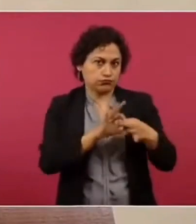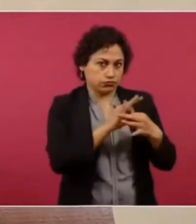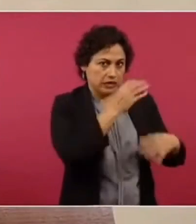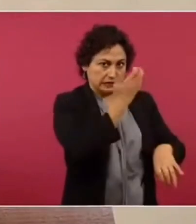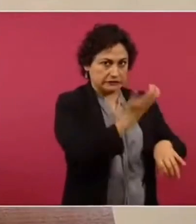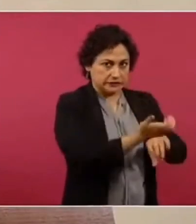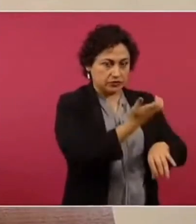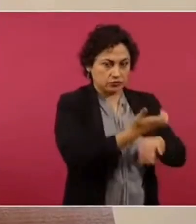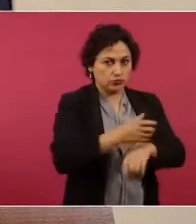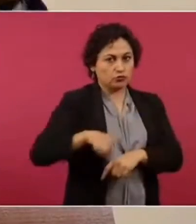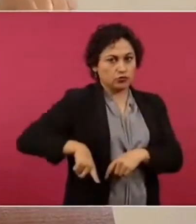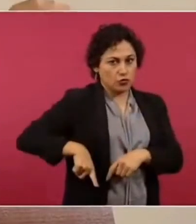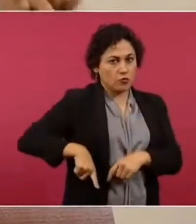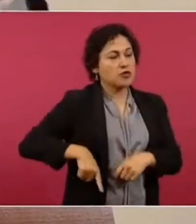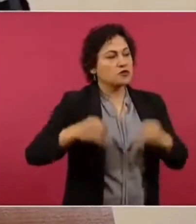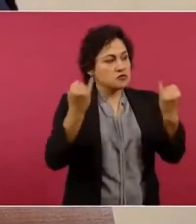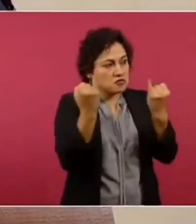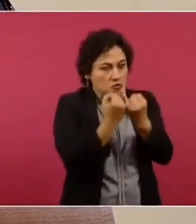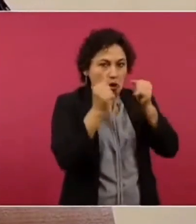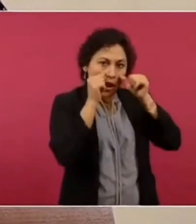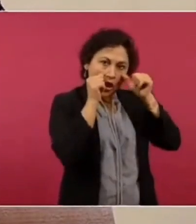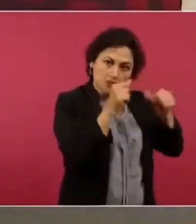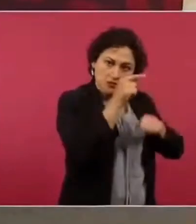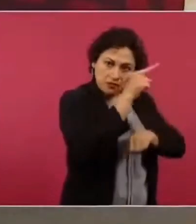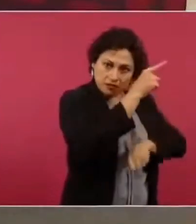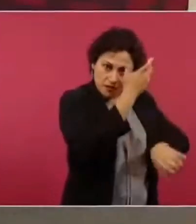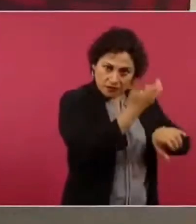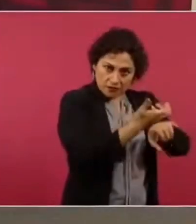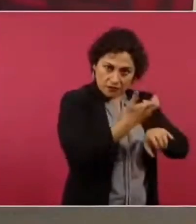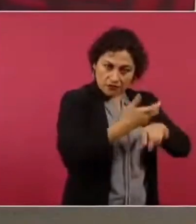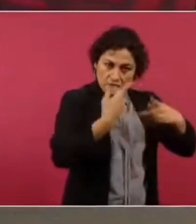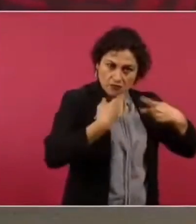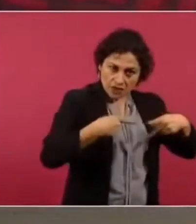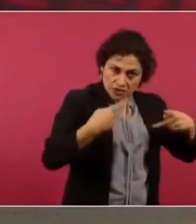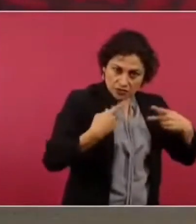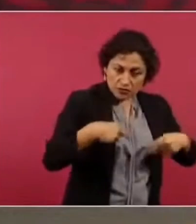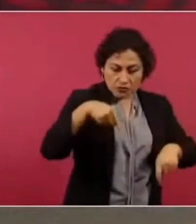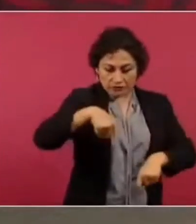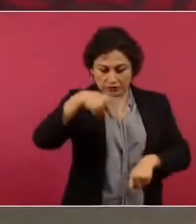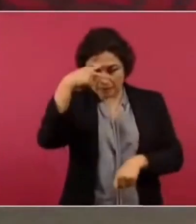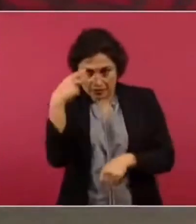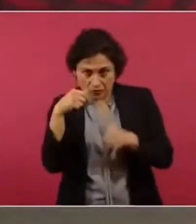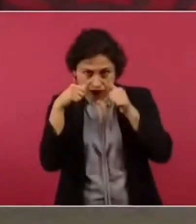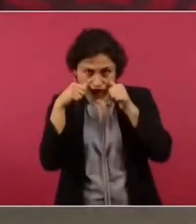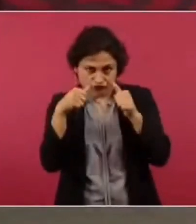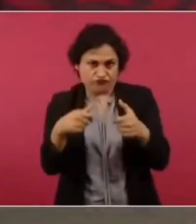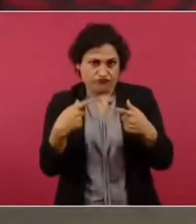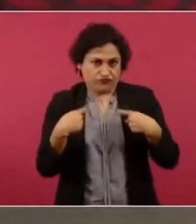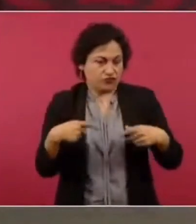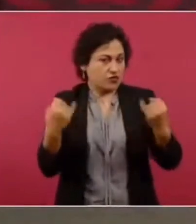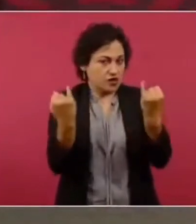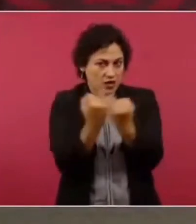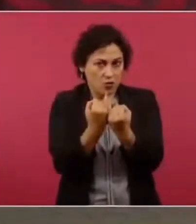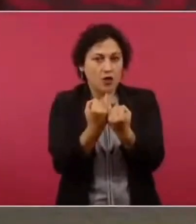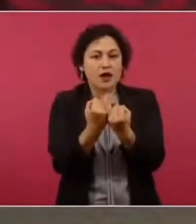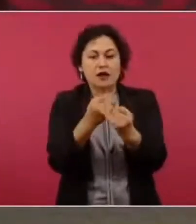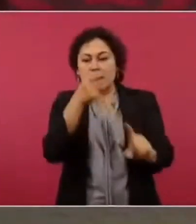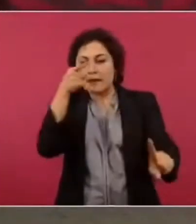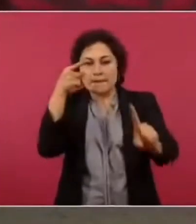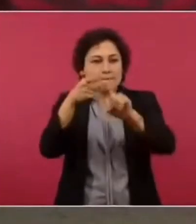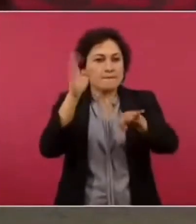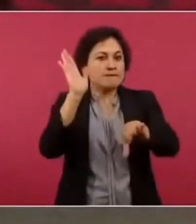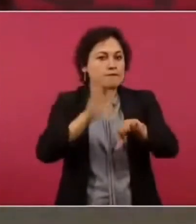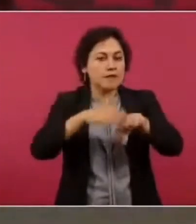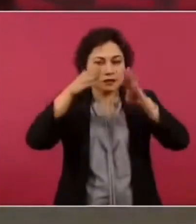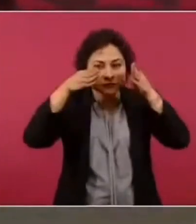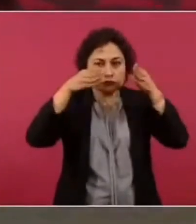de Estados Unidos y en especial en los jóvenes de Estados Unidos y hacer todo lo que nos